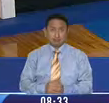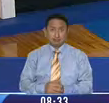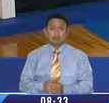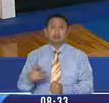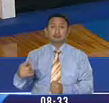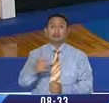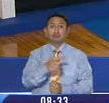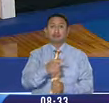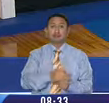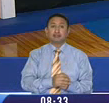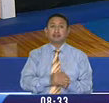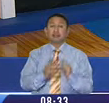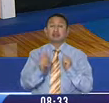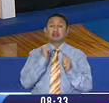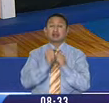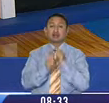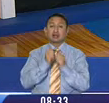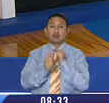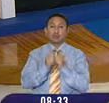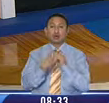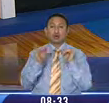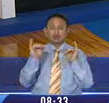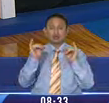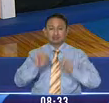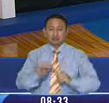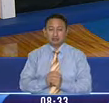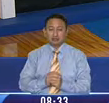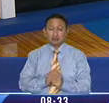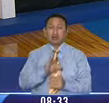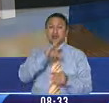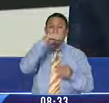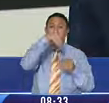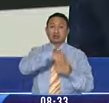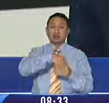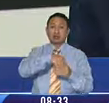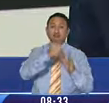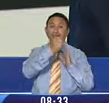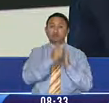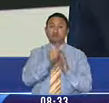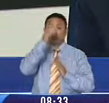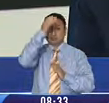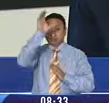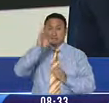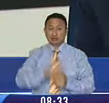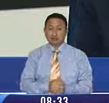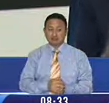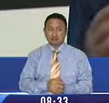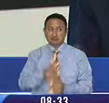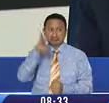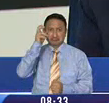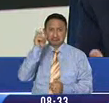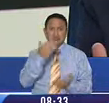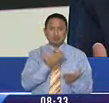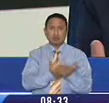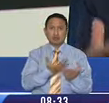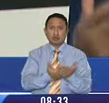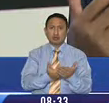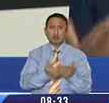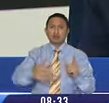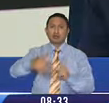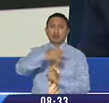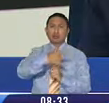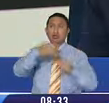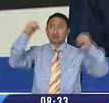a través de la recreación, a través del deporte, e incorporamos sobre todo el arte y la cultura. Creo que esta apropiación en parques que estén